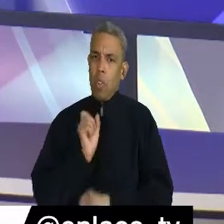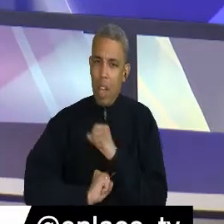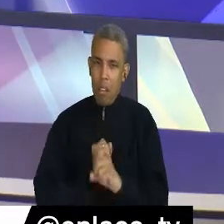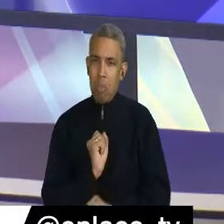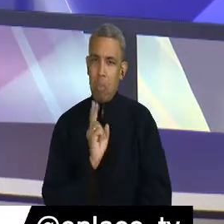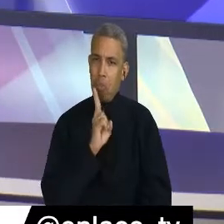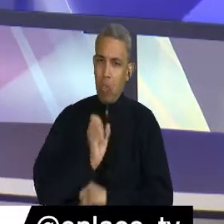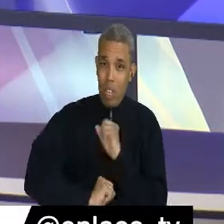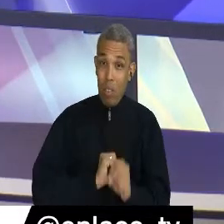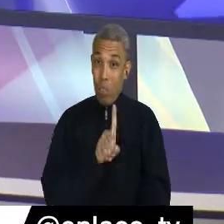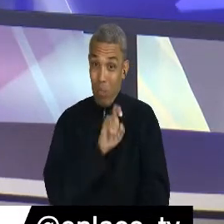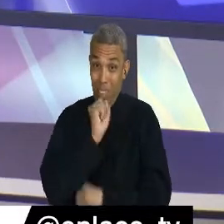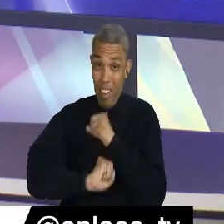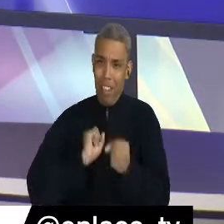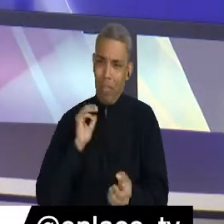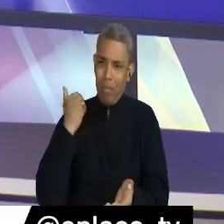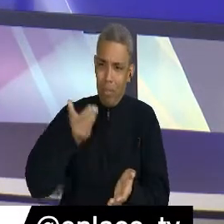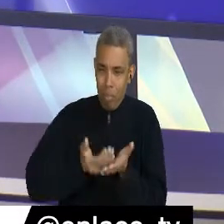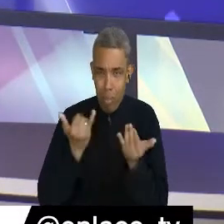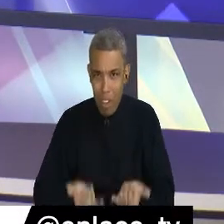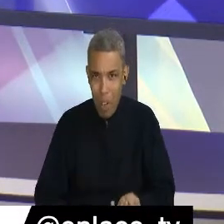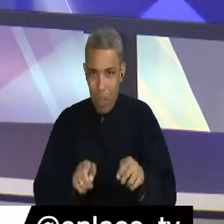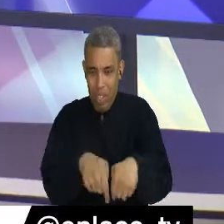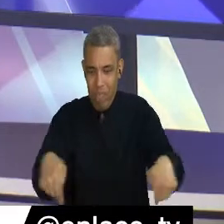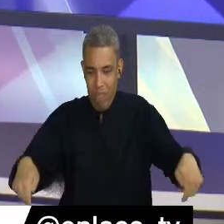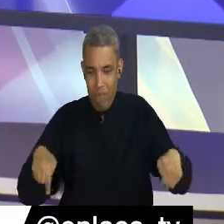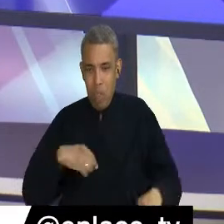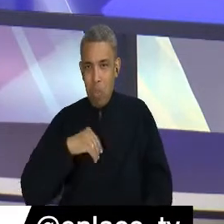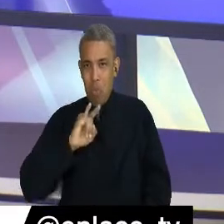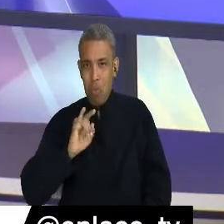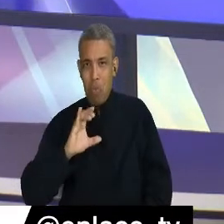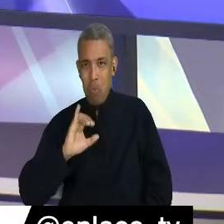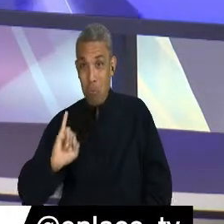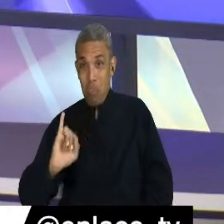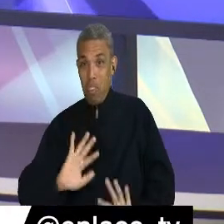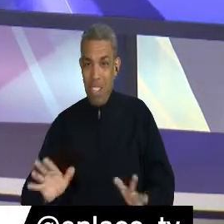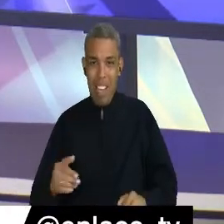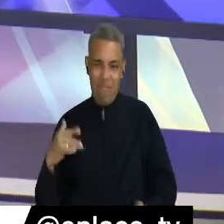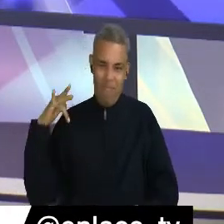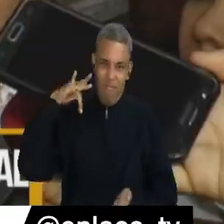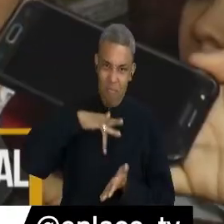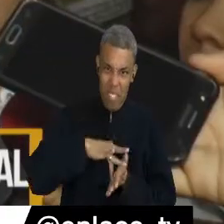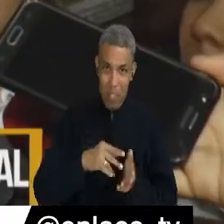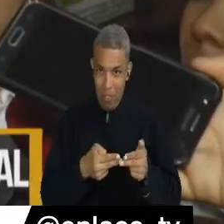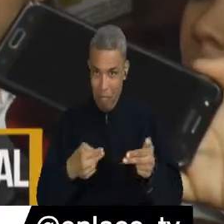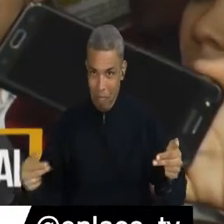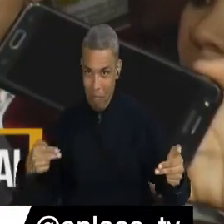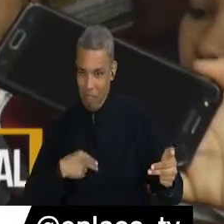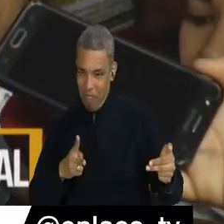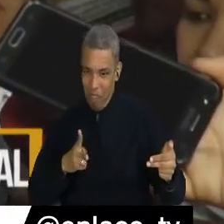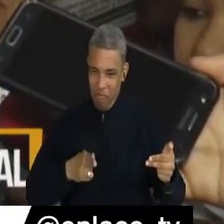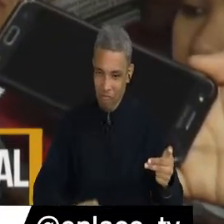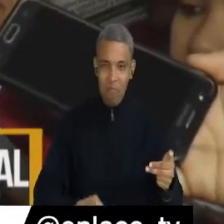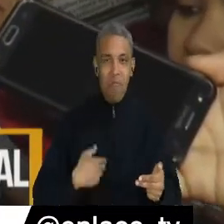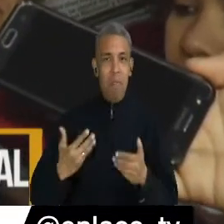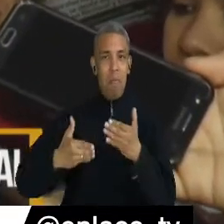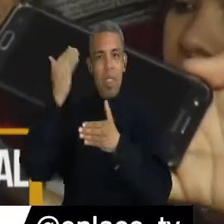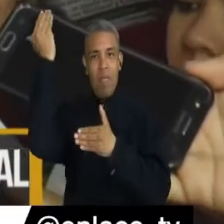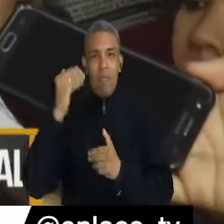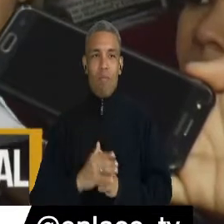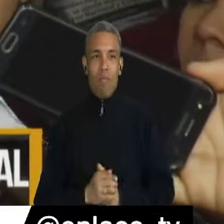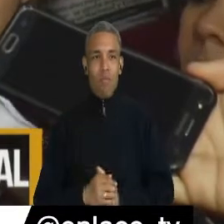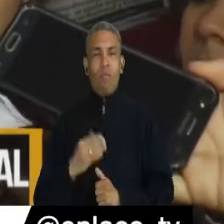Didier Tavera Amado, inauguró la unidad de cuidados intensivos del Hospital Regional del Magdalena Medio. Y un compromiso es que lo dijimos